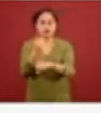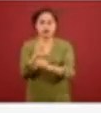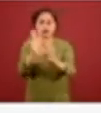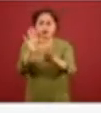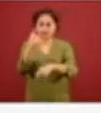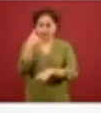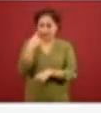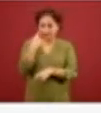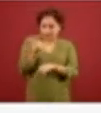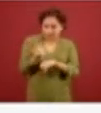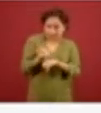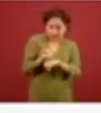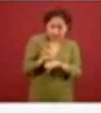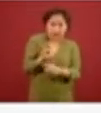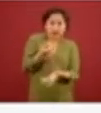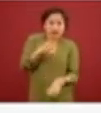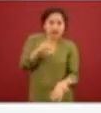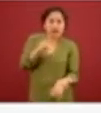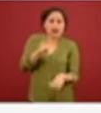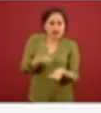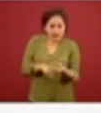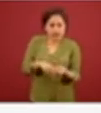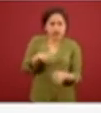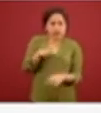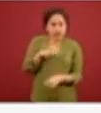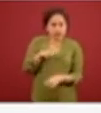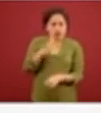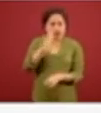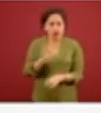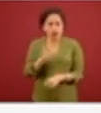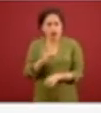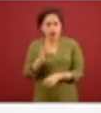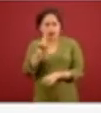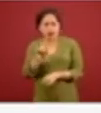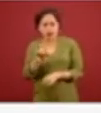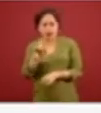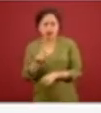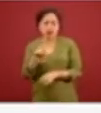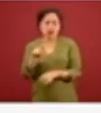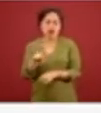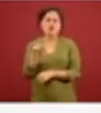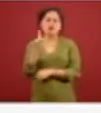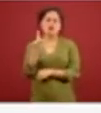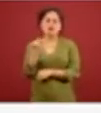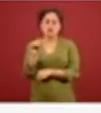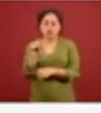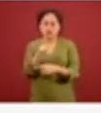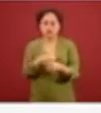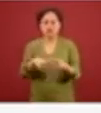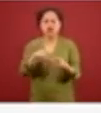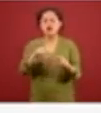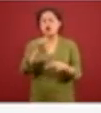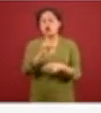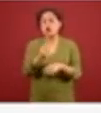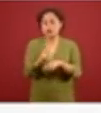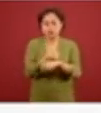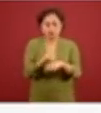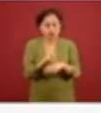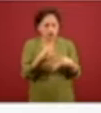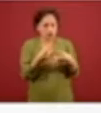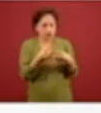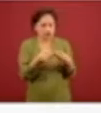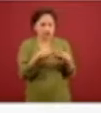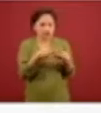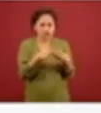la sangre. Entonces, si hay una parte líquida, existe una parte sólida. La sangre es una suspensión y el plasma es esa